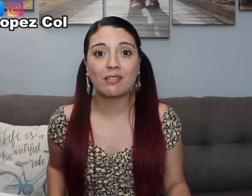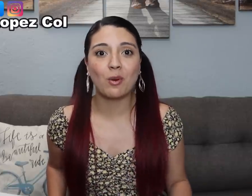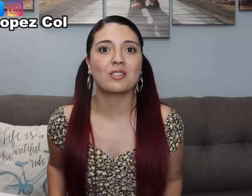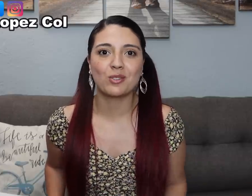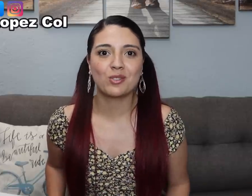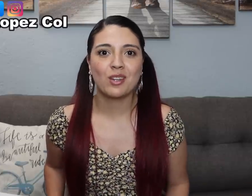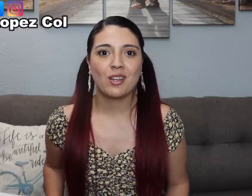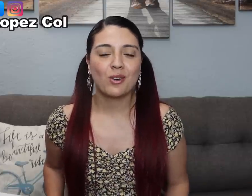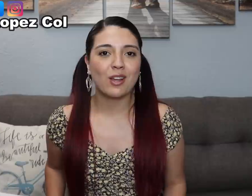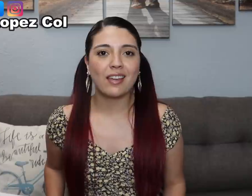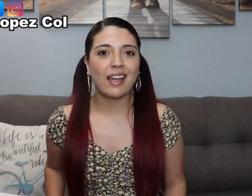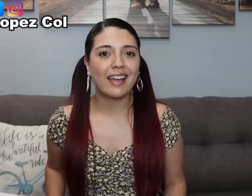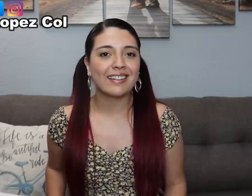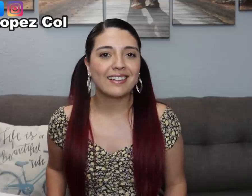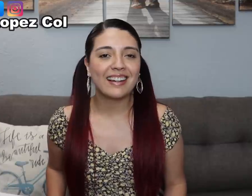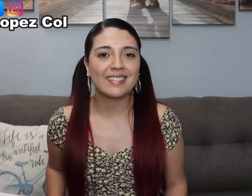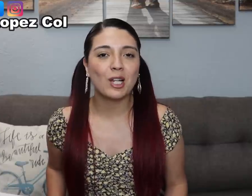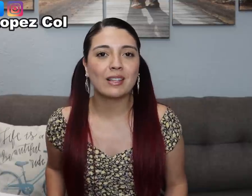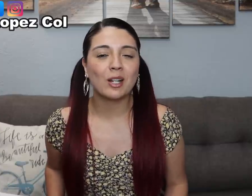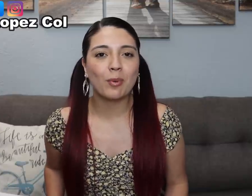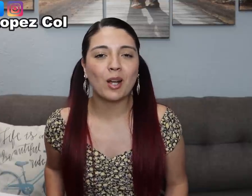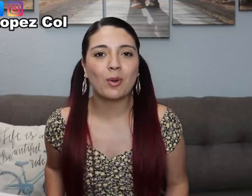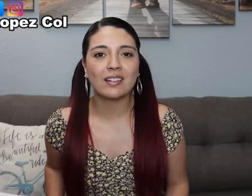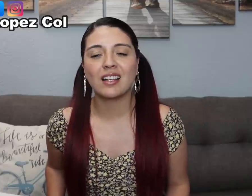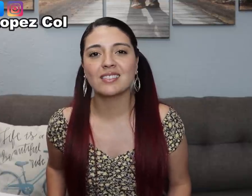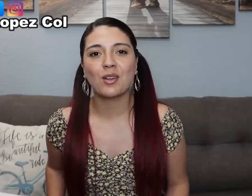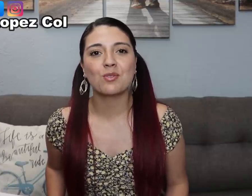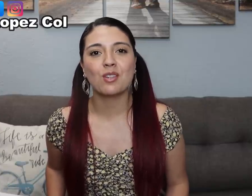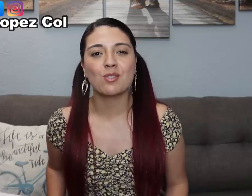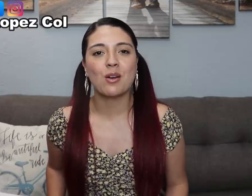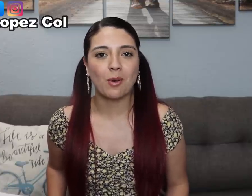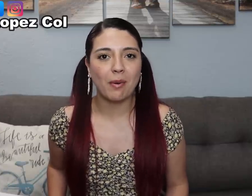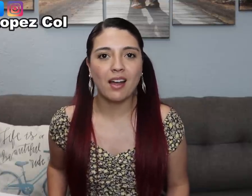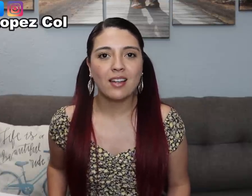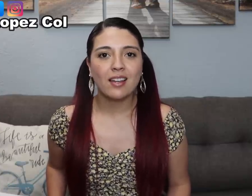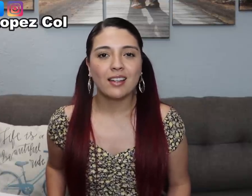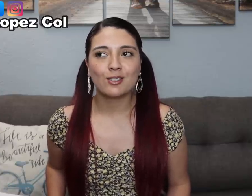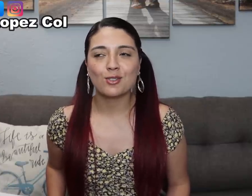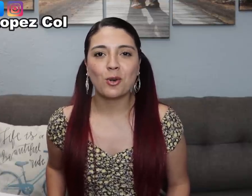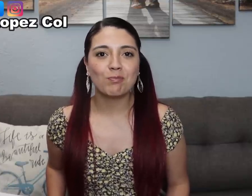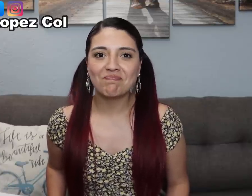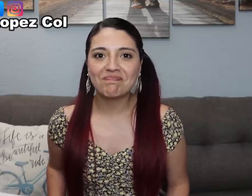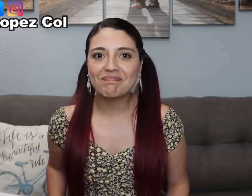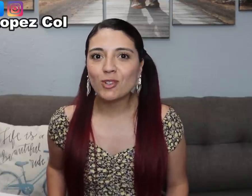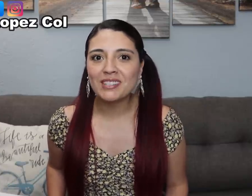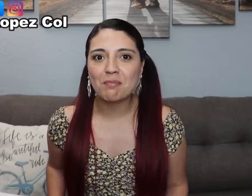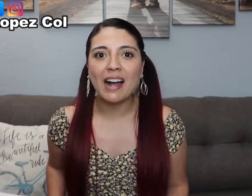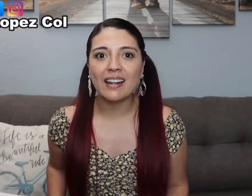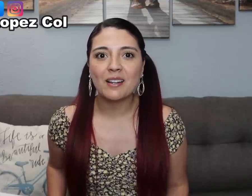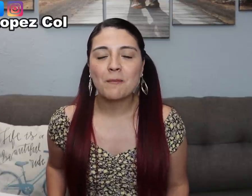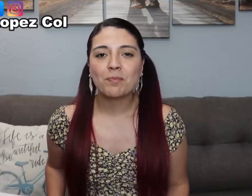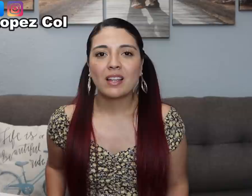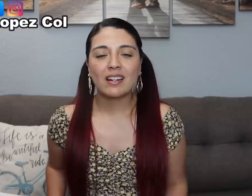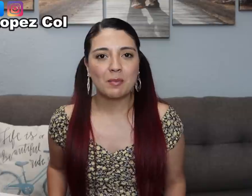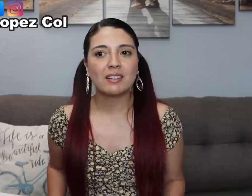como 4 años. O sea que le salió el tiro por la culata a Estados Unidos y a Europa. Entonces no es tan